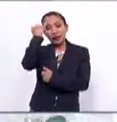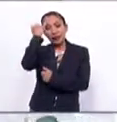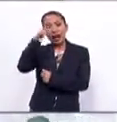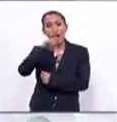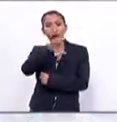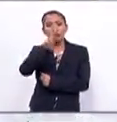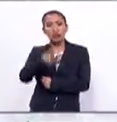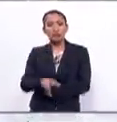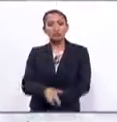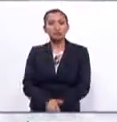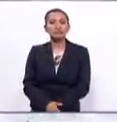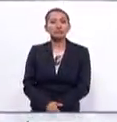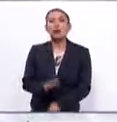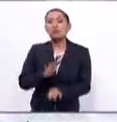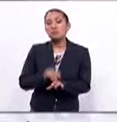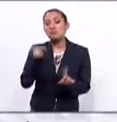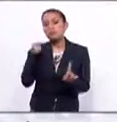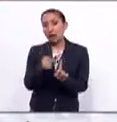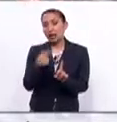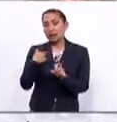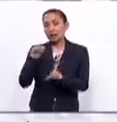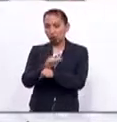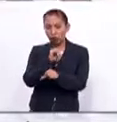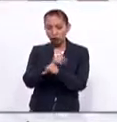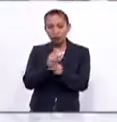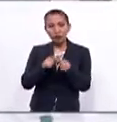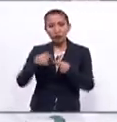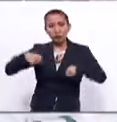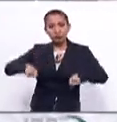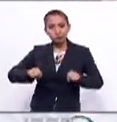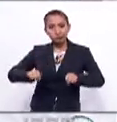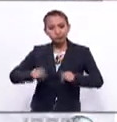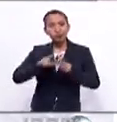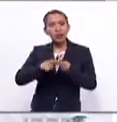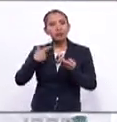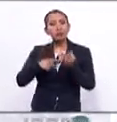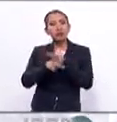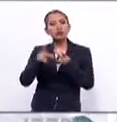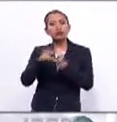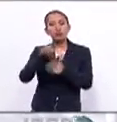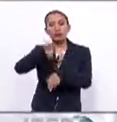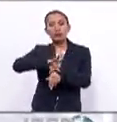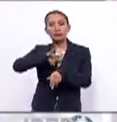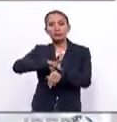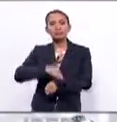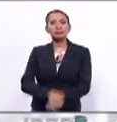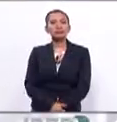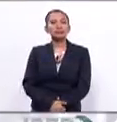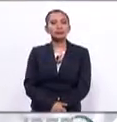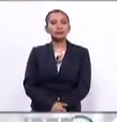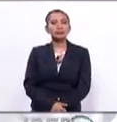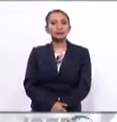India a Costa Rica, principalmente en automóviles, motocicletas y productos farmacéuticos.